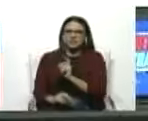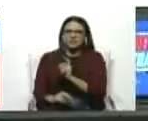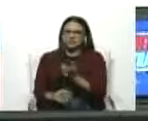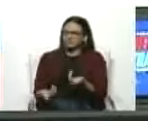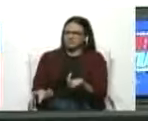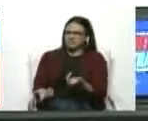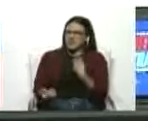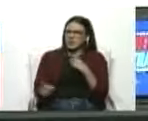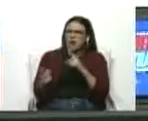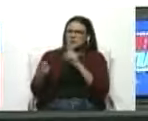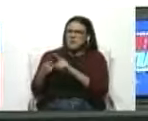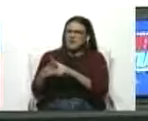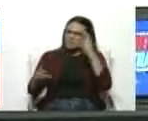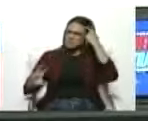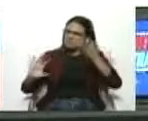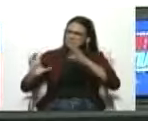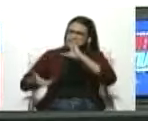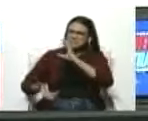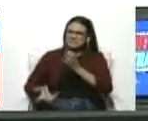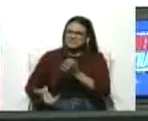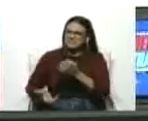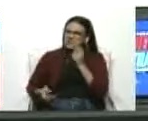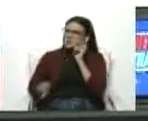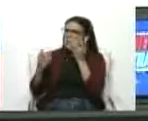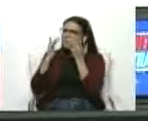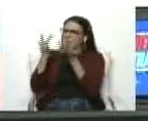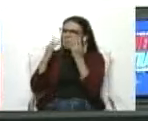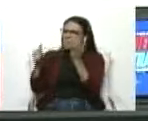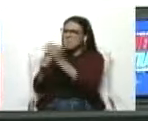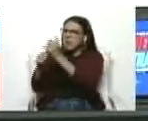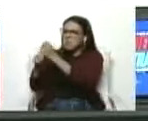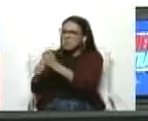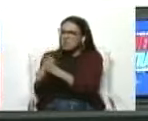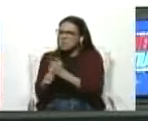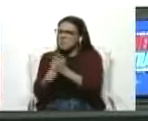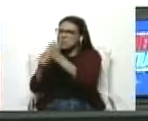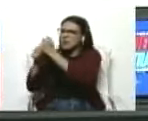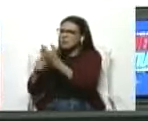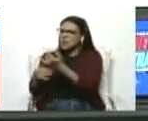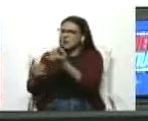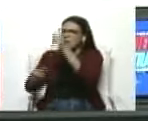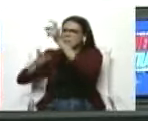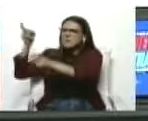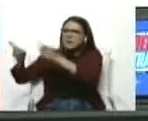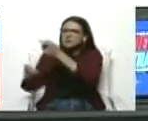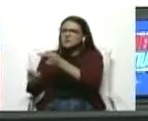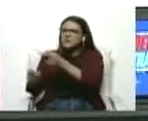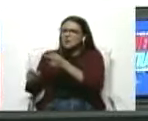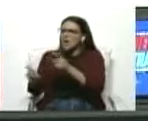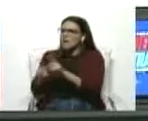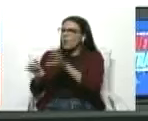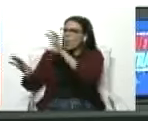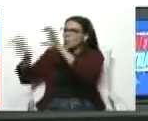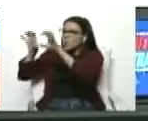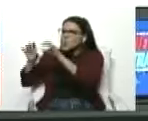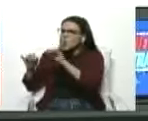¿Y dónde están esos muchachos, que eran muchachos? Viviendo en el extranjero como